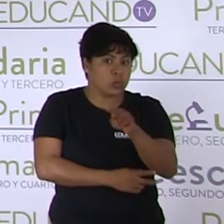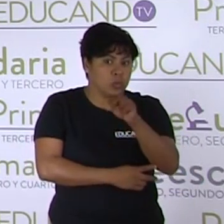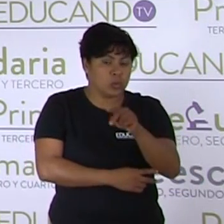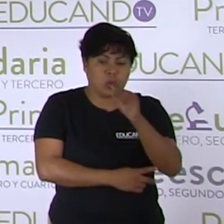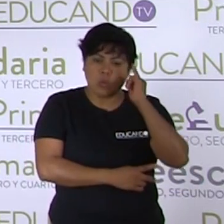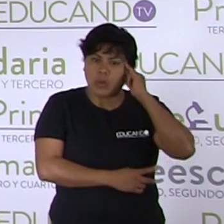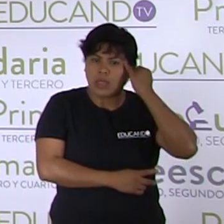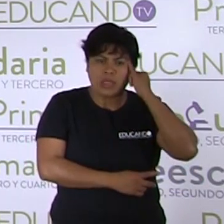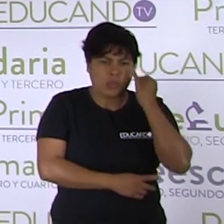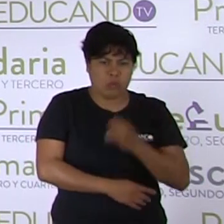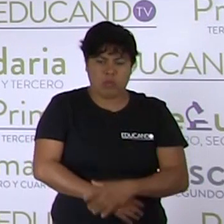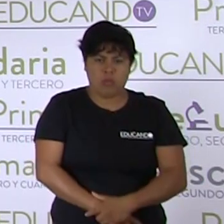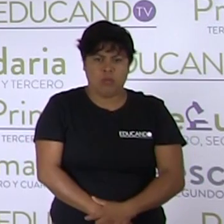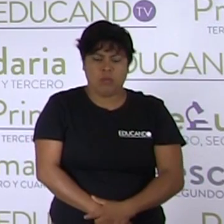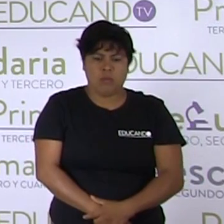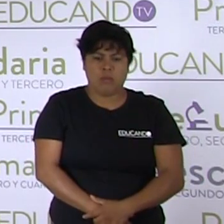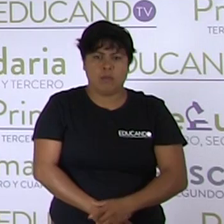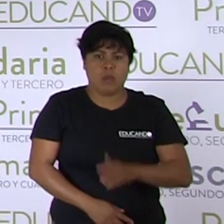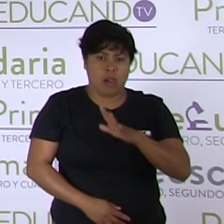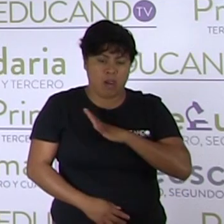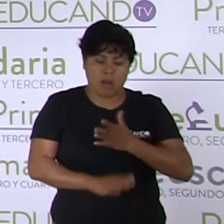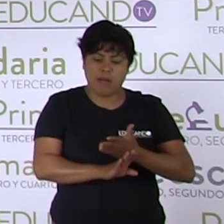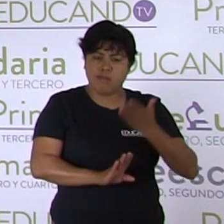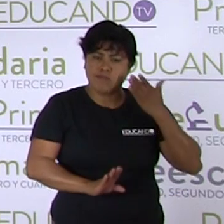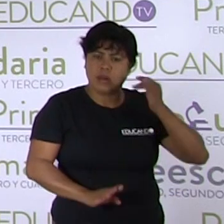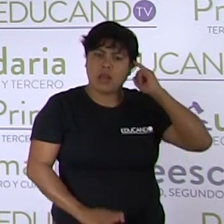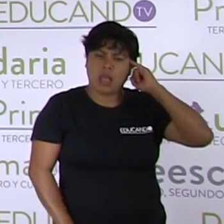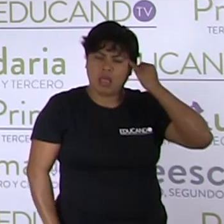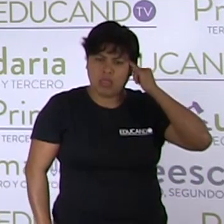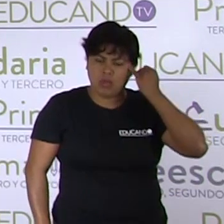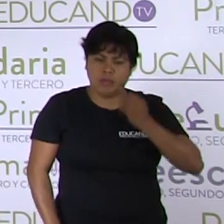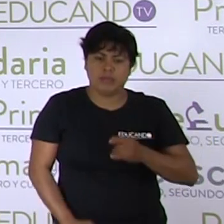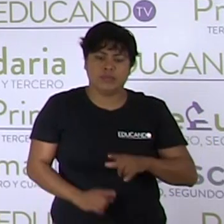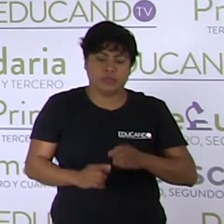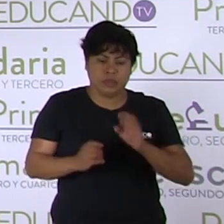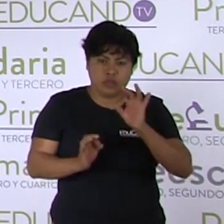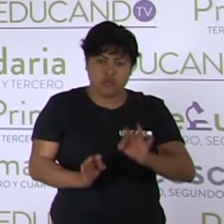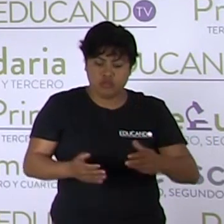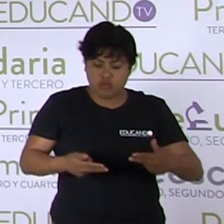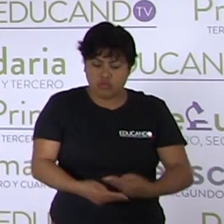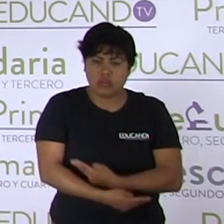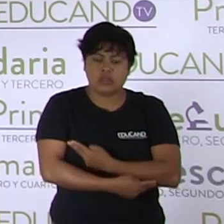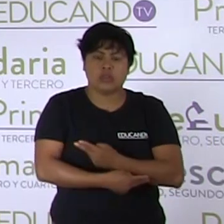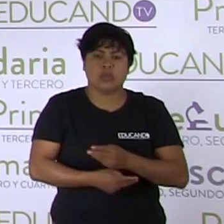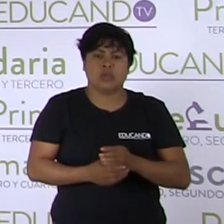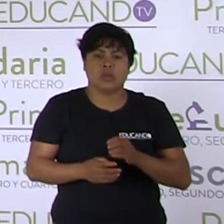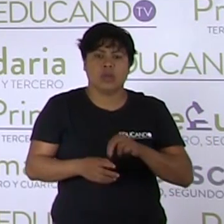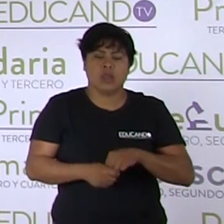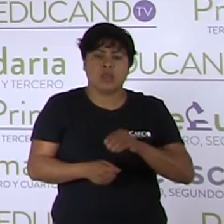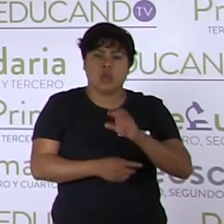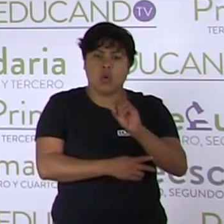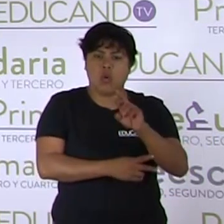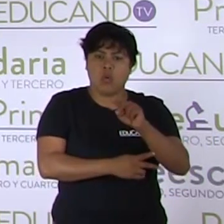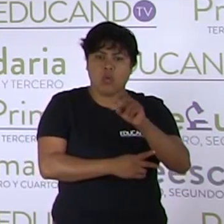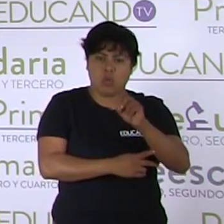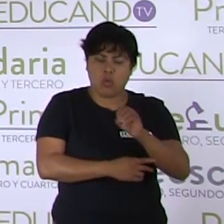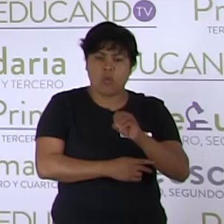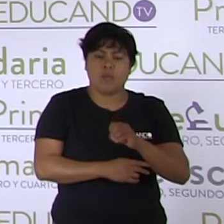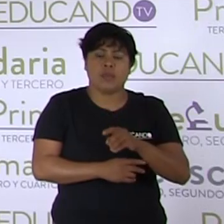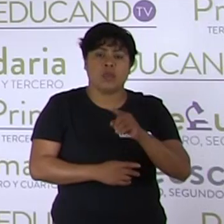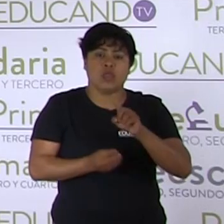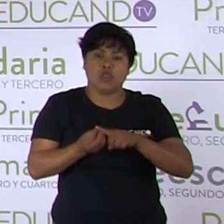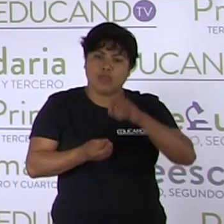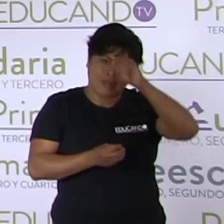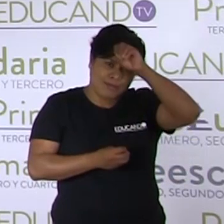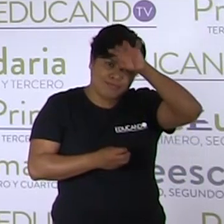indio. Hubo un indio, sin embargo, nacido junto a las minas de Oruro, que por un